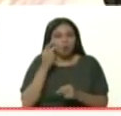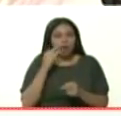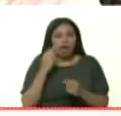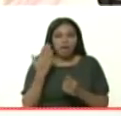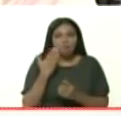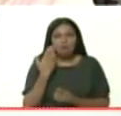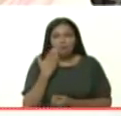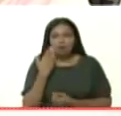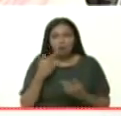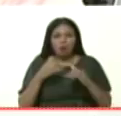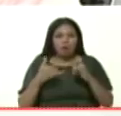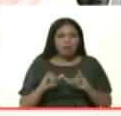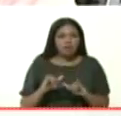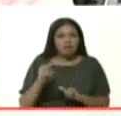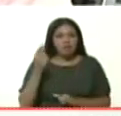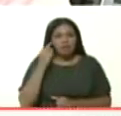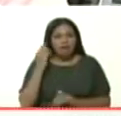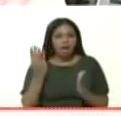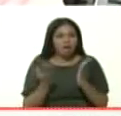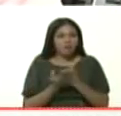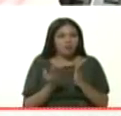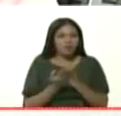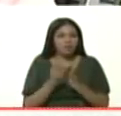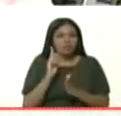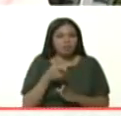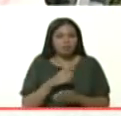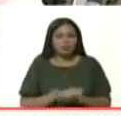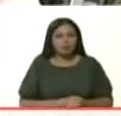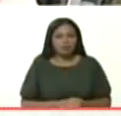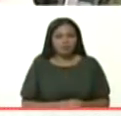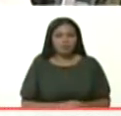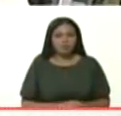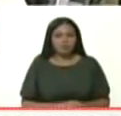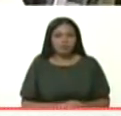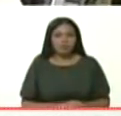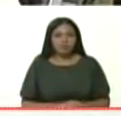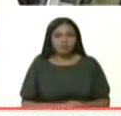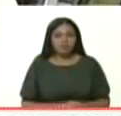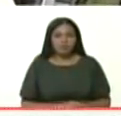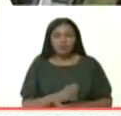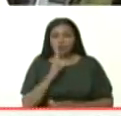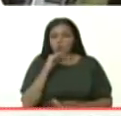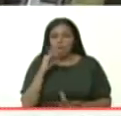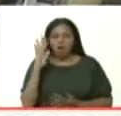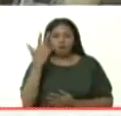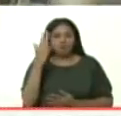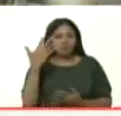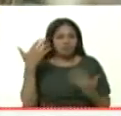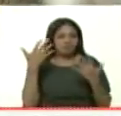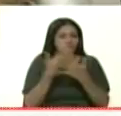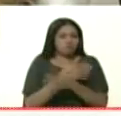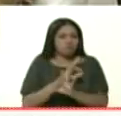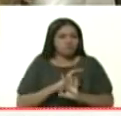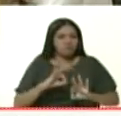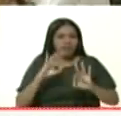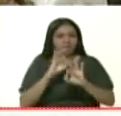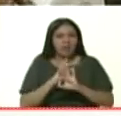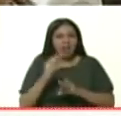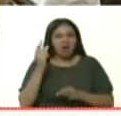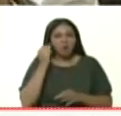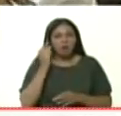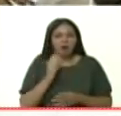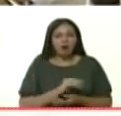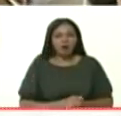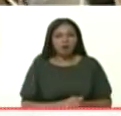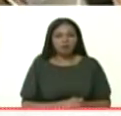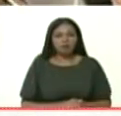madre, como mujer hija, como mujer estudiante. Sin lugar a dudas, la mujer